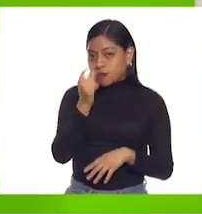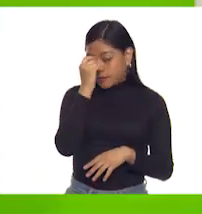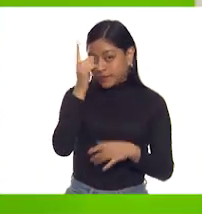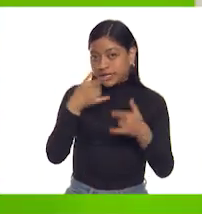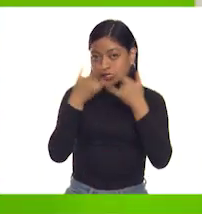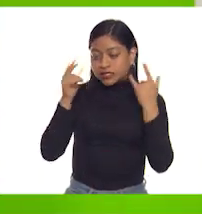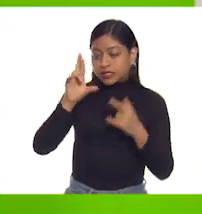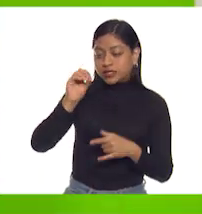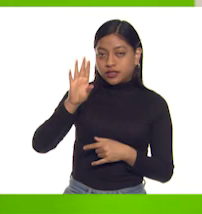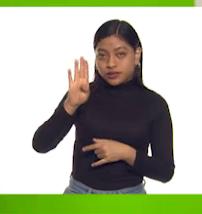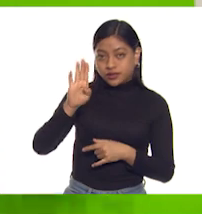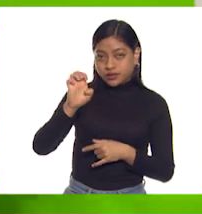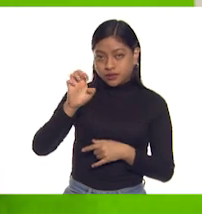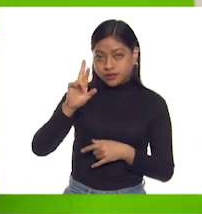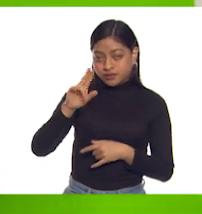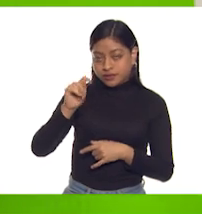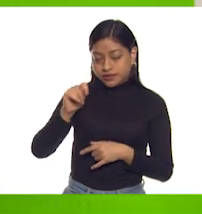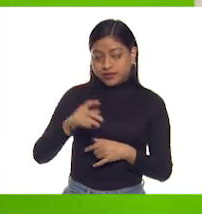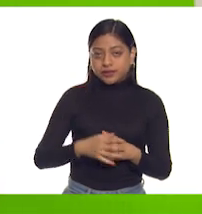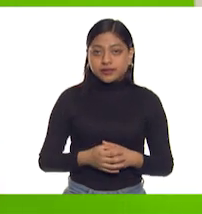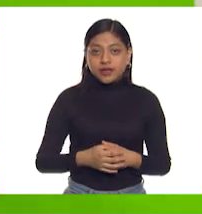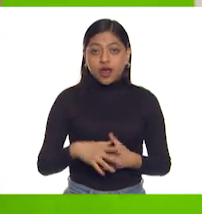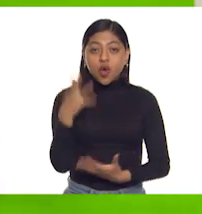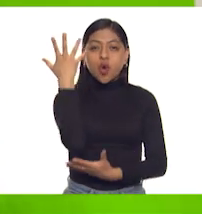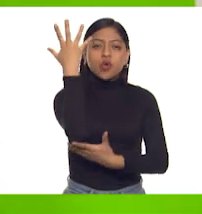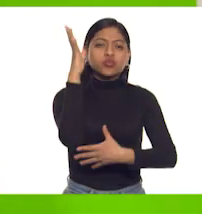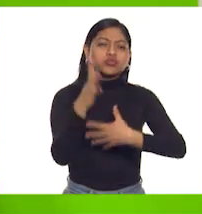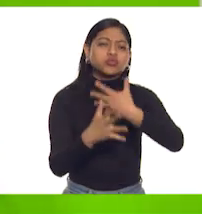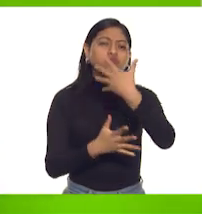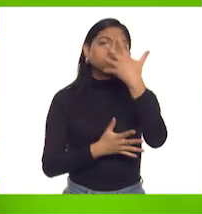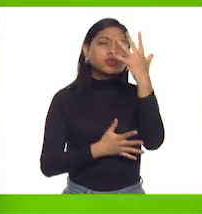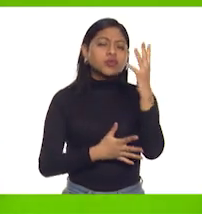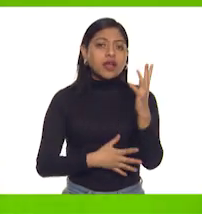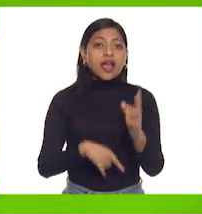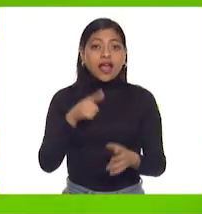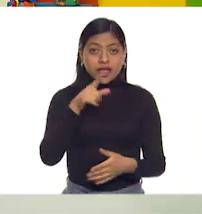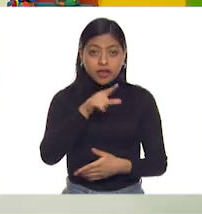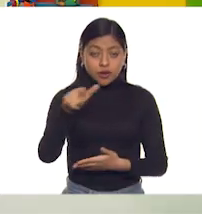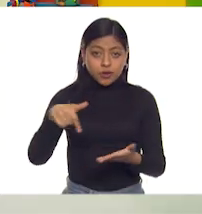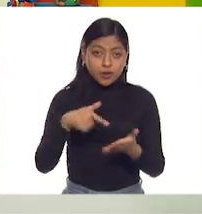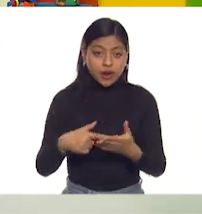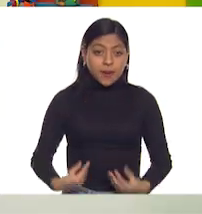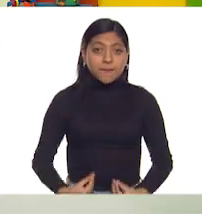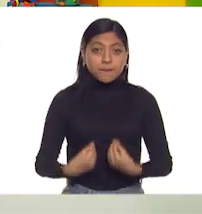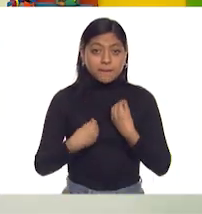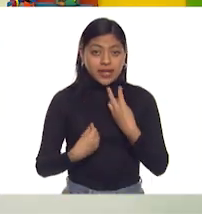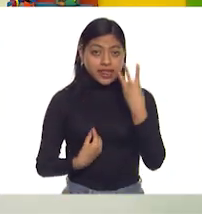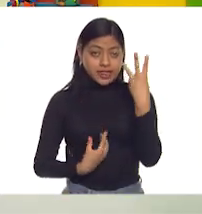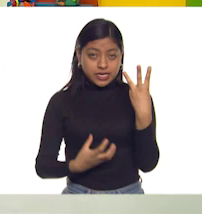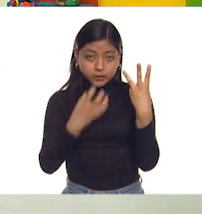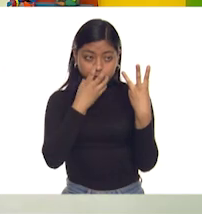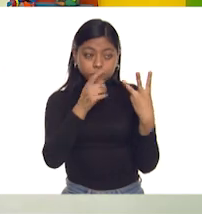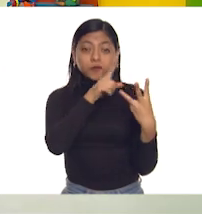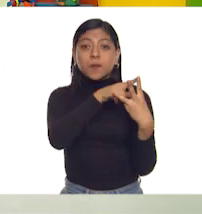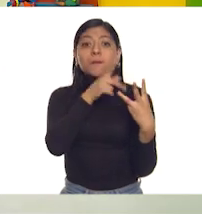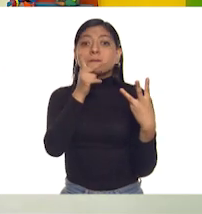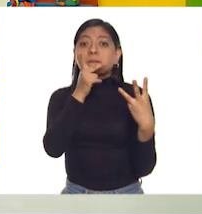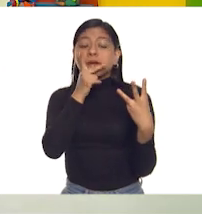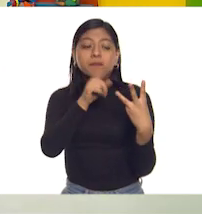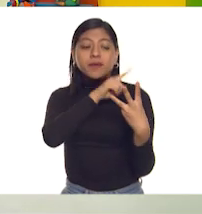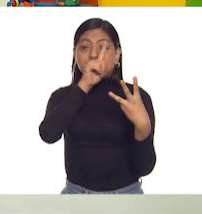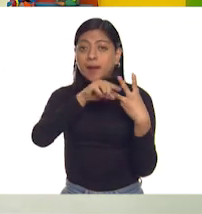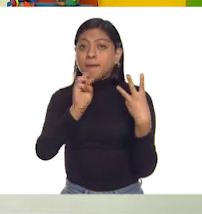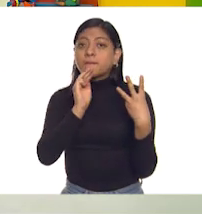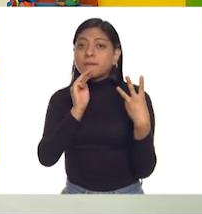un bosque florido y frondoso vivían tres ositos. El papá oso, la mamá